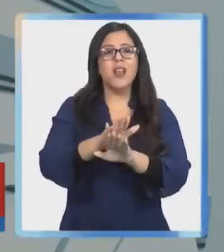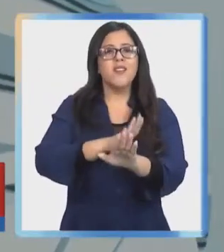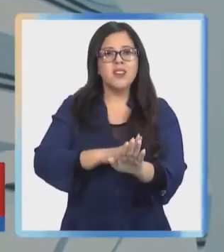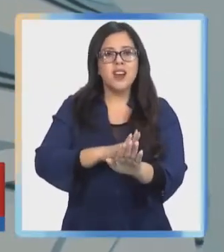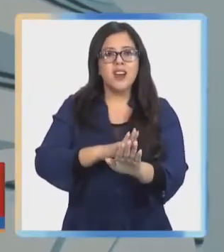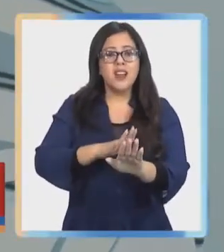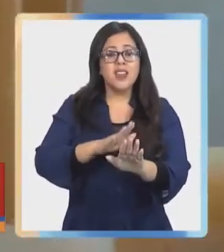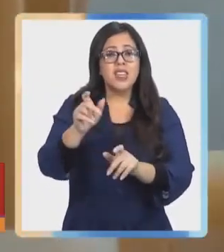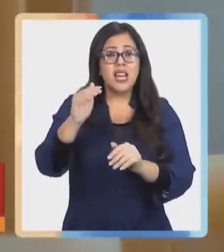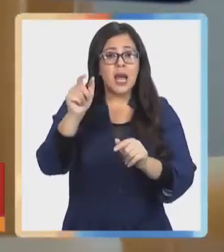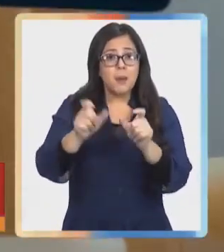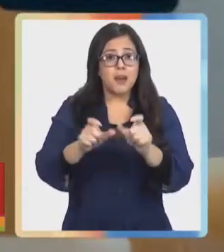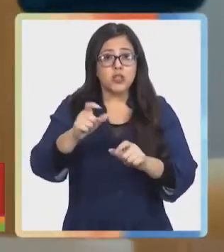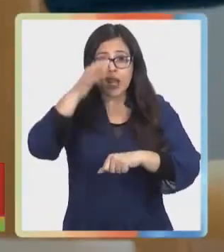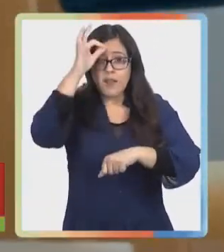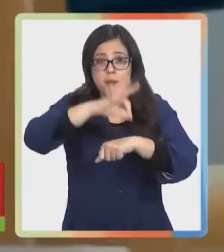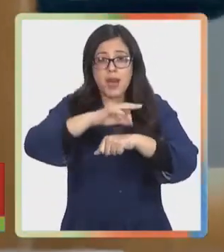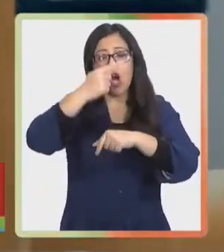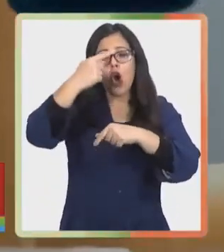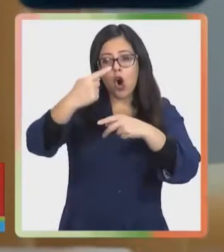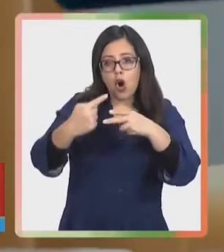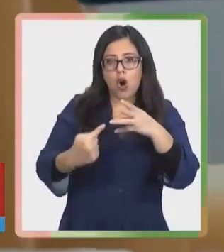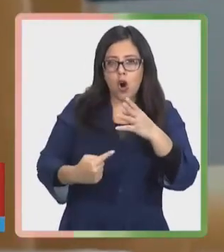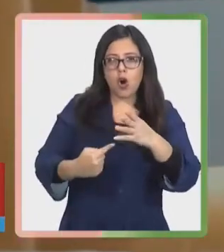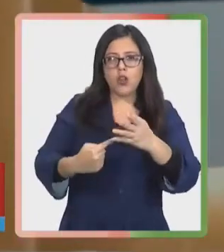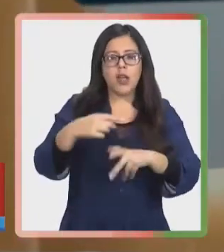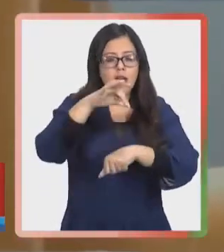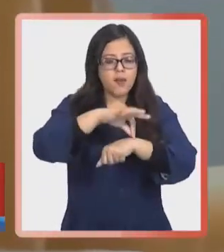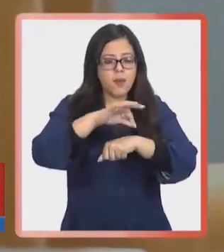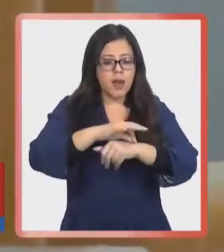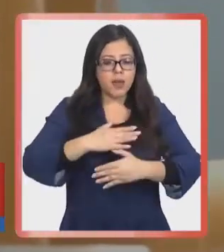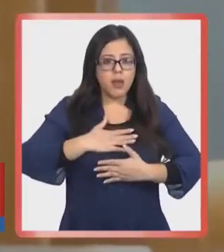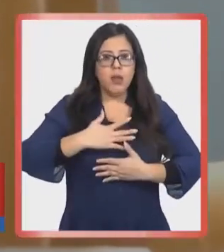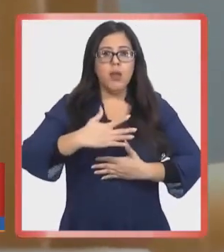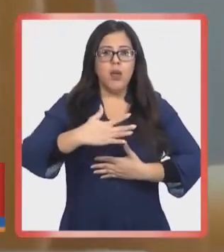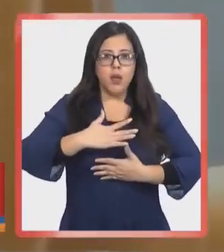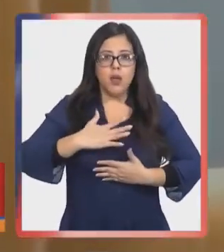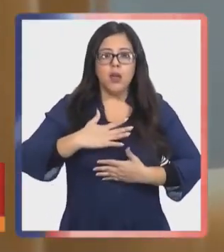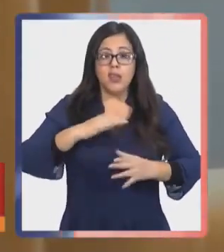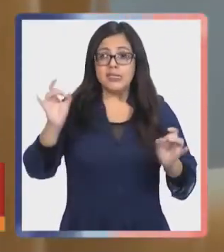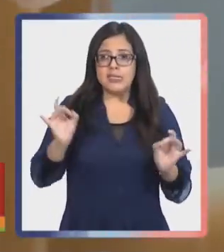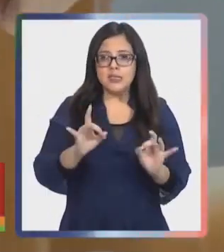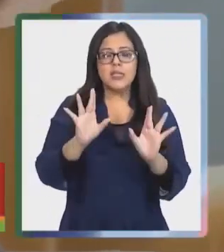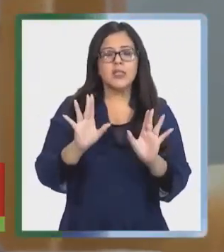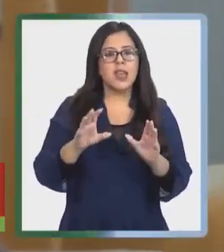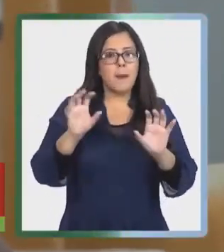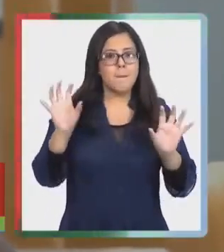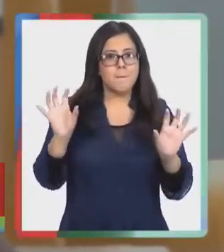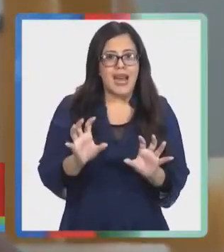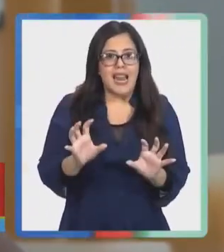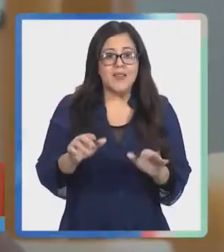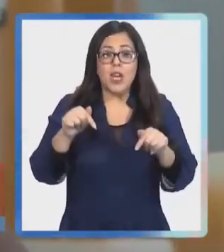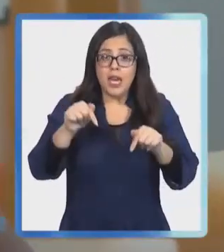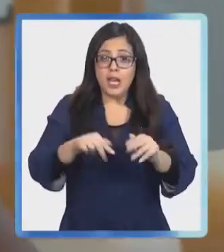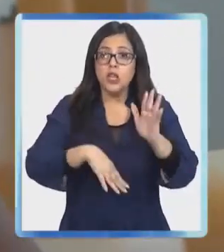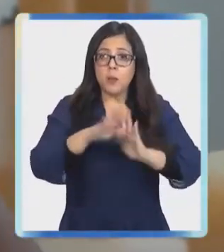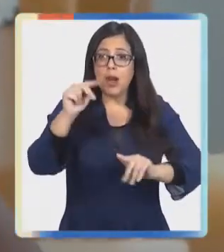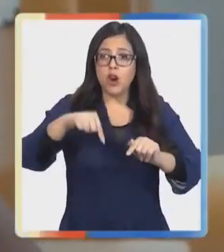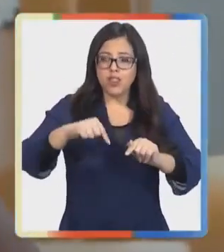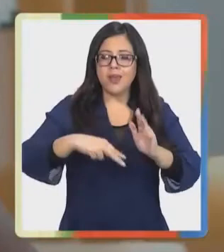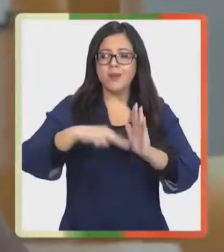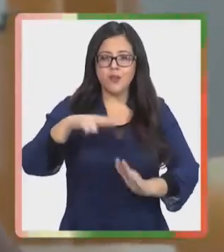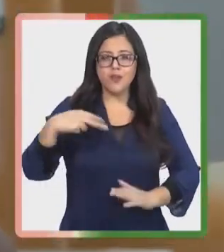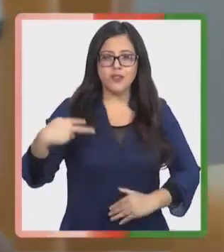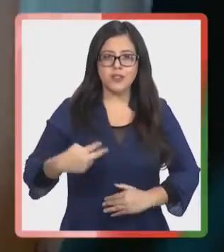COVID-19 para evitar que los pacientes crónicos contraigan otras enfermedades al pulmón y agraven su cuadro. Esto y más hoy